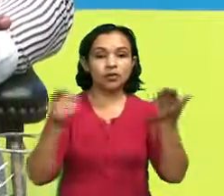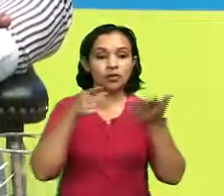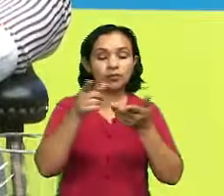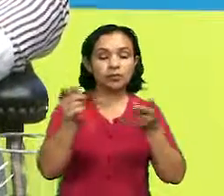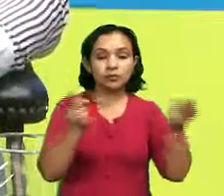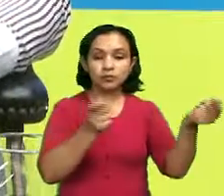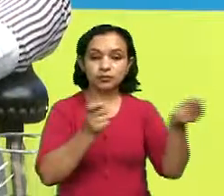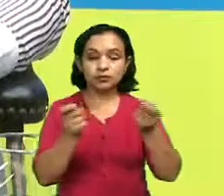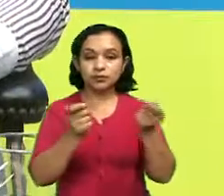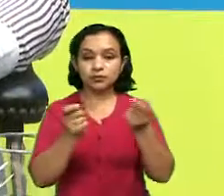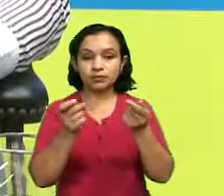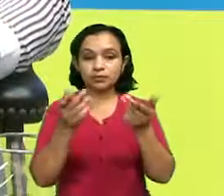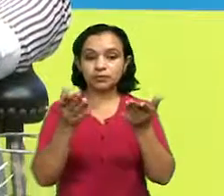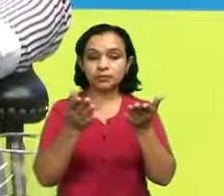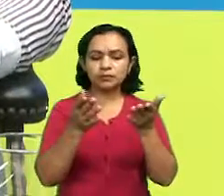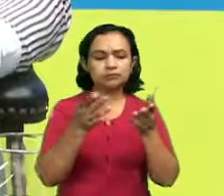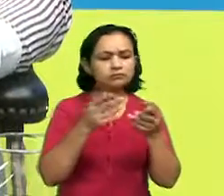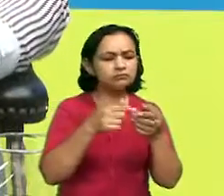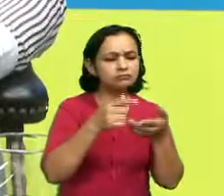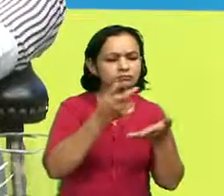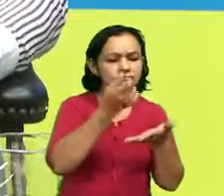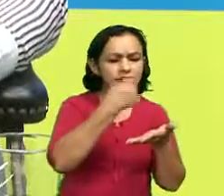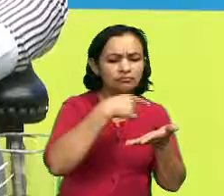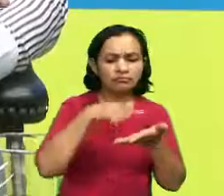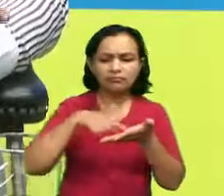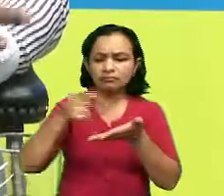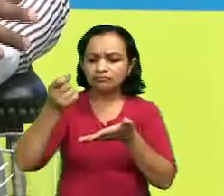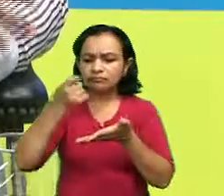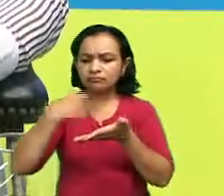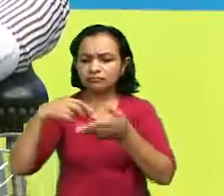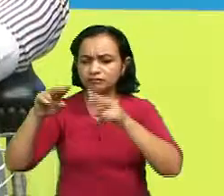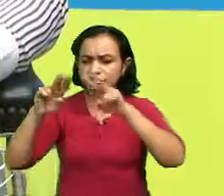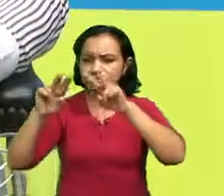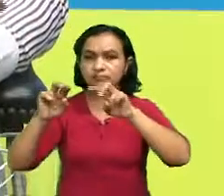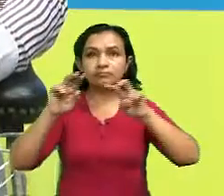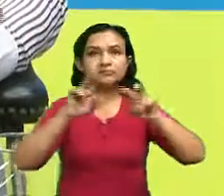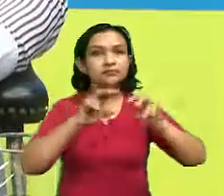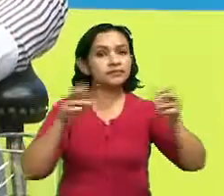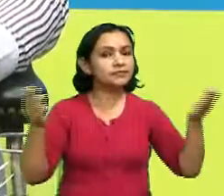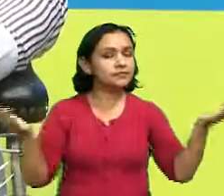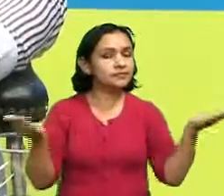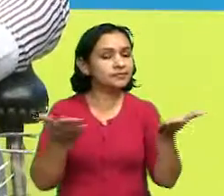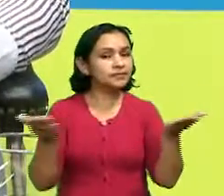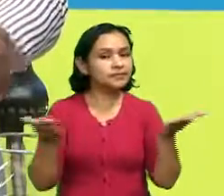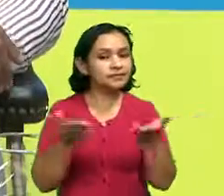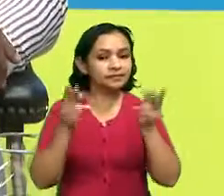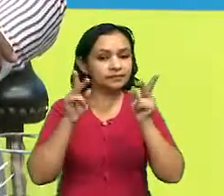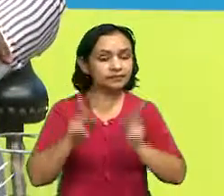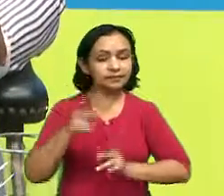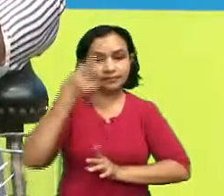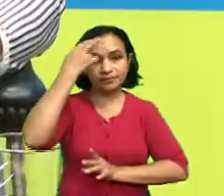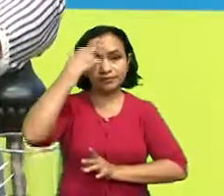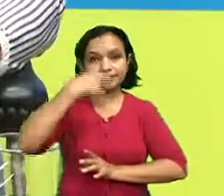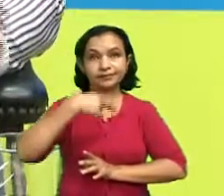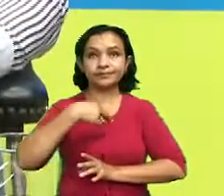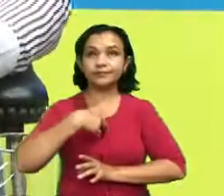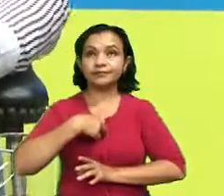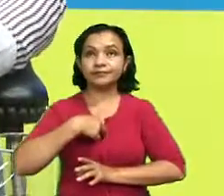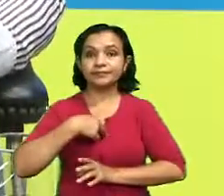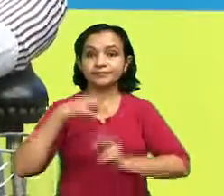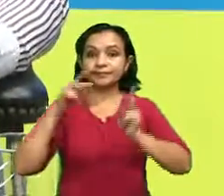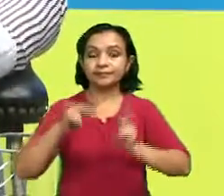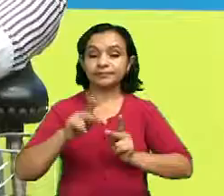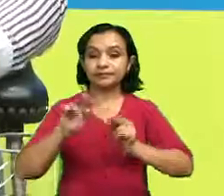medicamentos al momento de estar supervisándolos como personas responsables, pues, para que